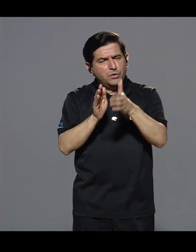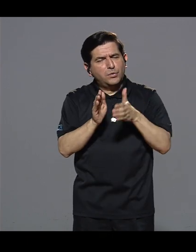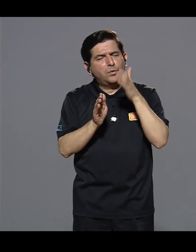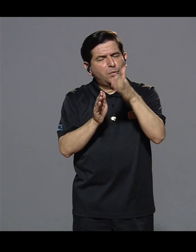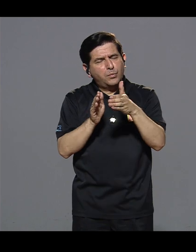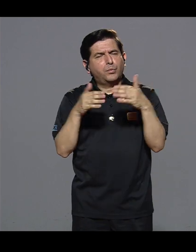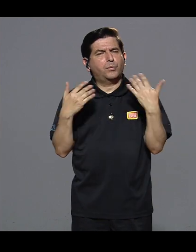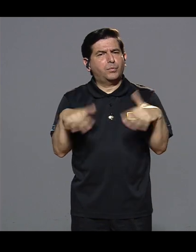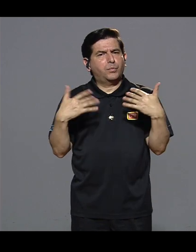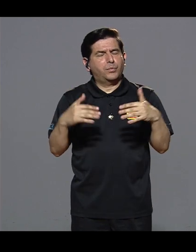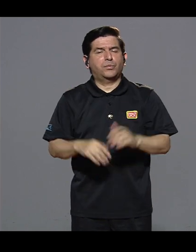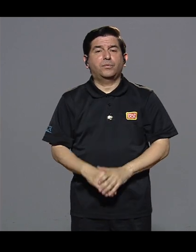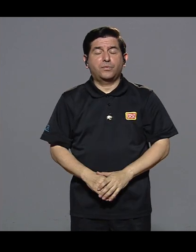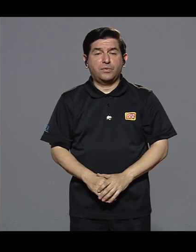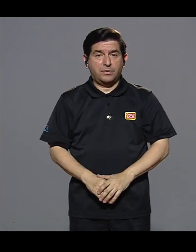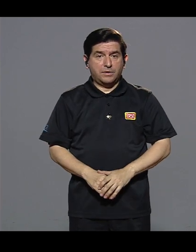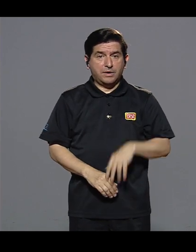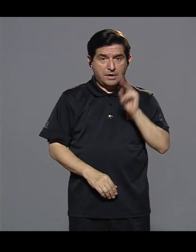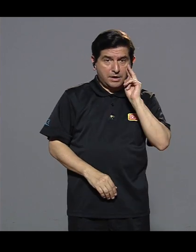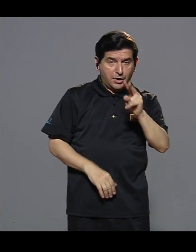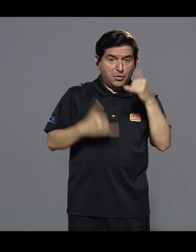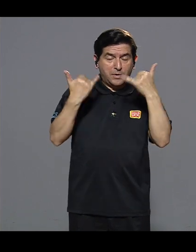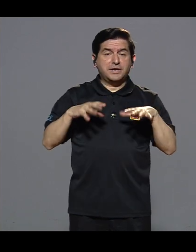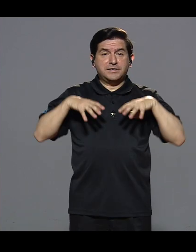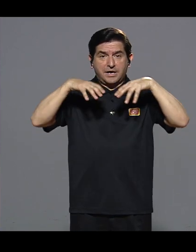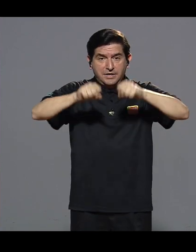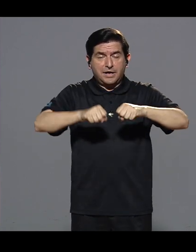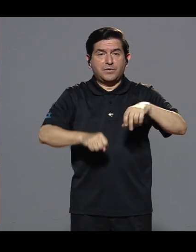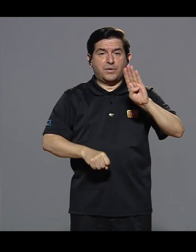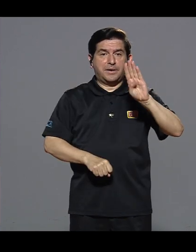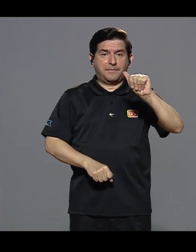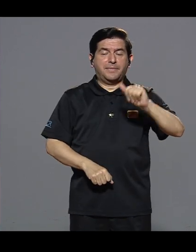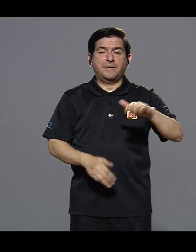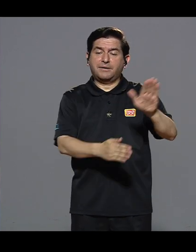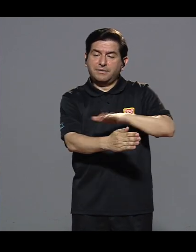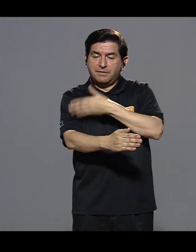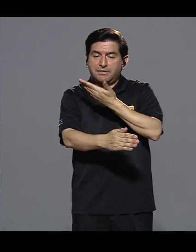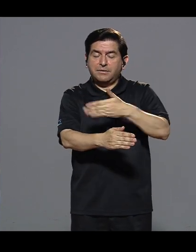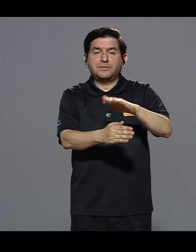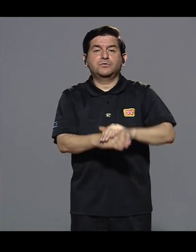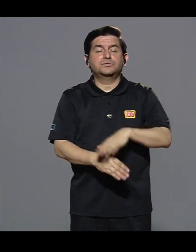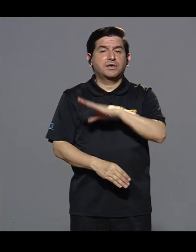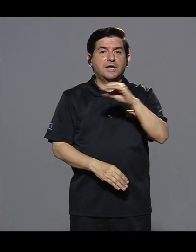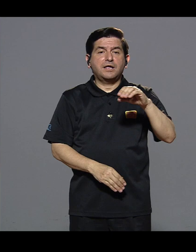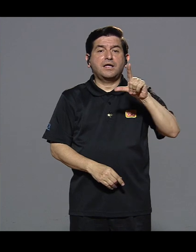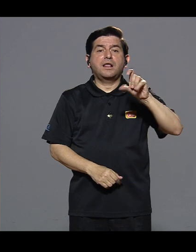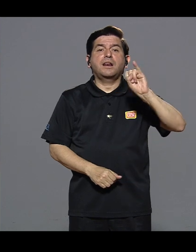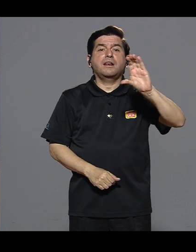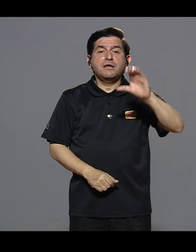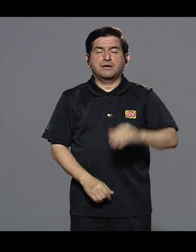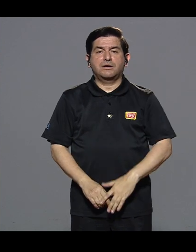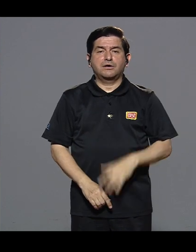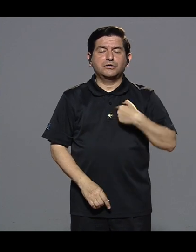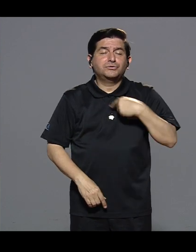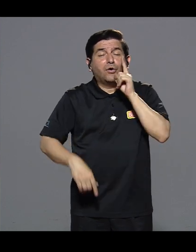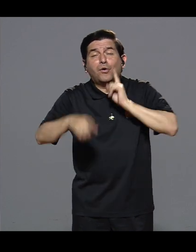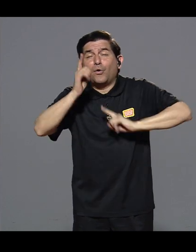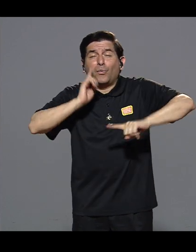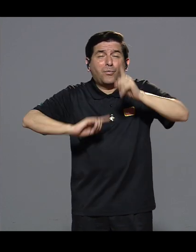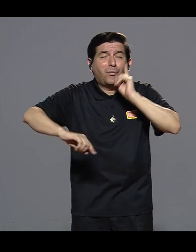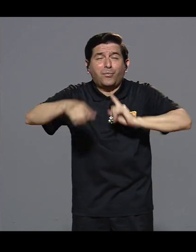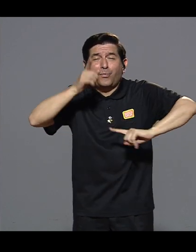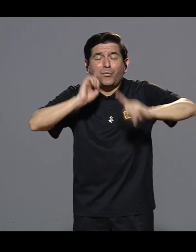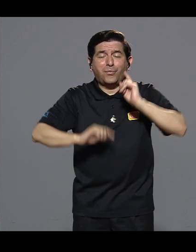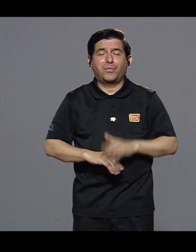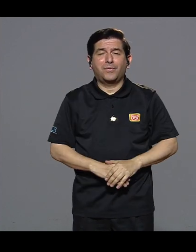mucho. Nosotros cuando lo vimos graduarse de bachiller de música y de licenciatura, lloraba y